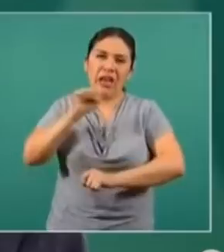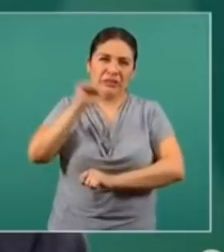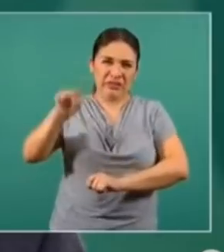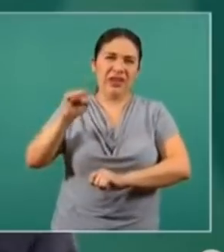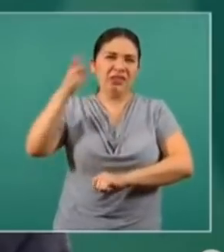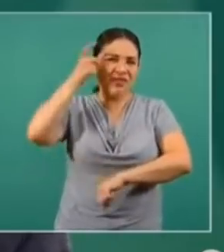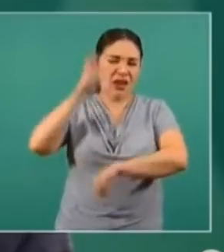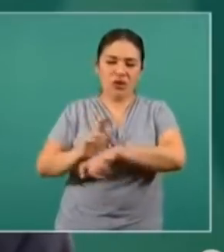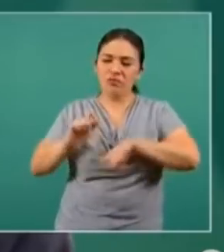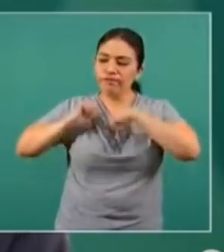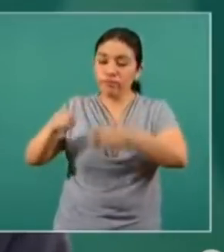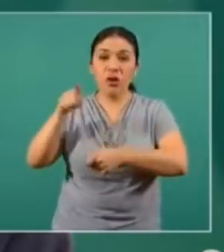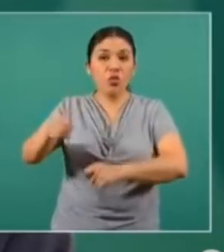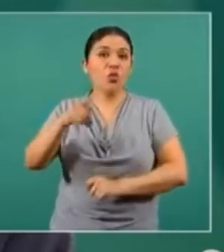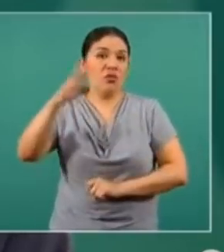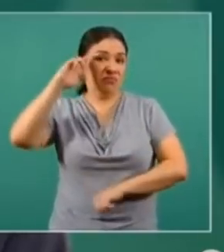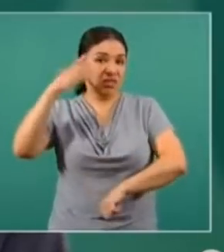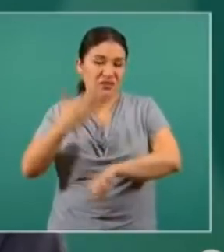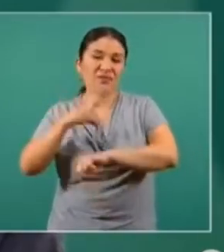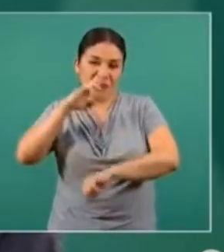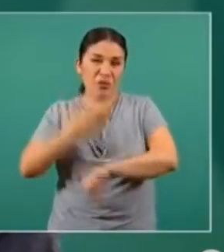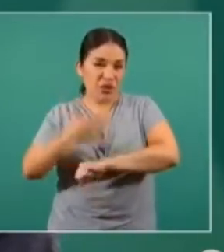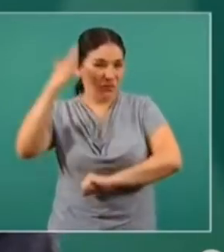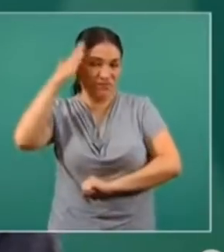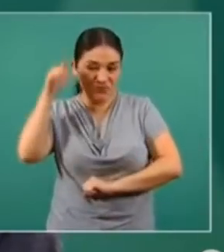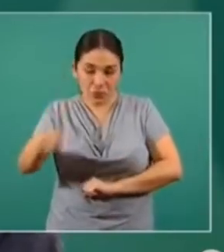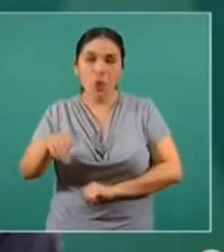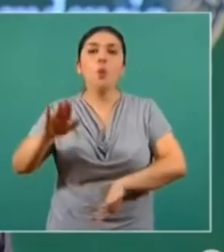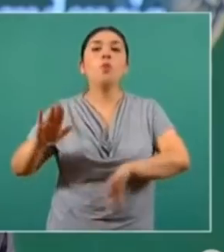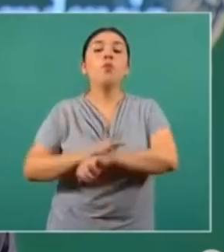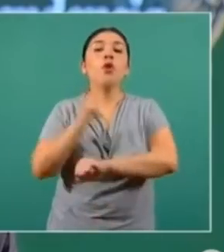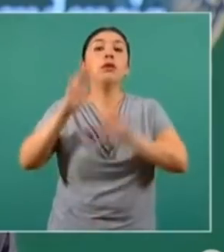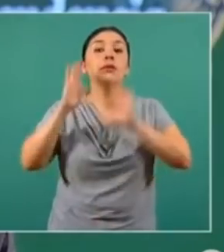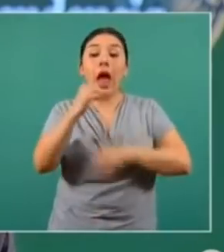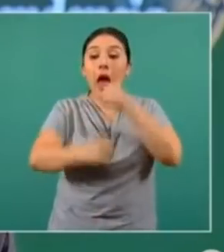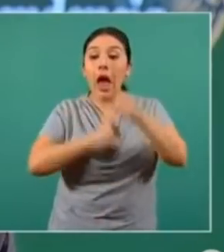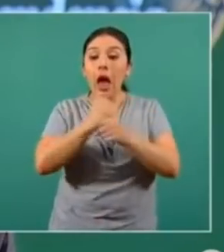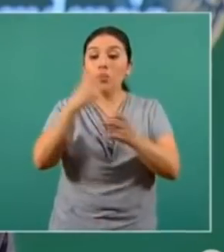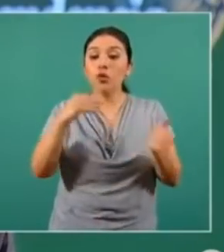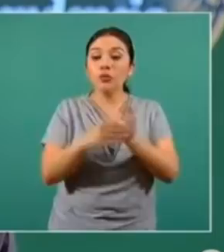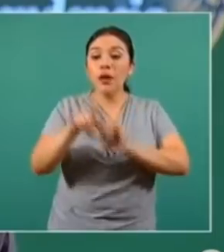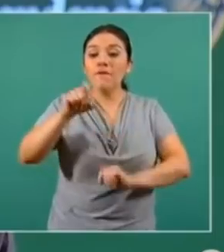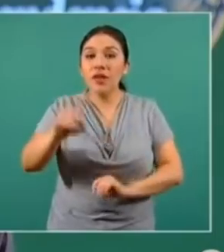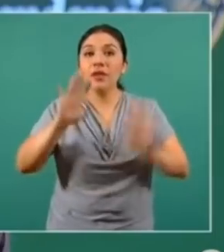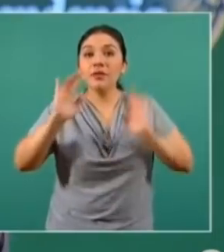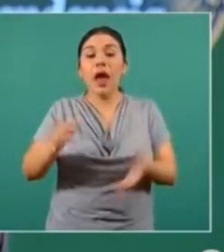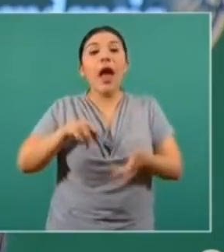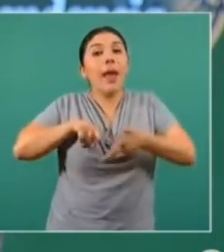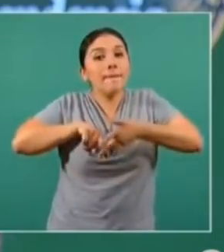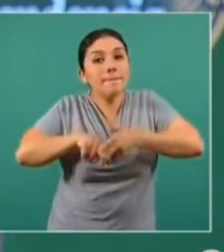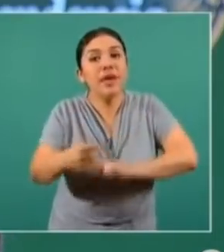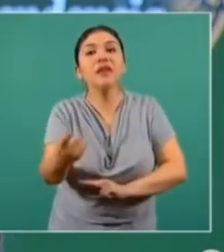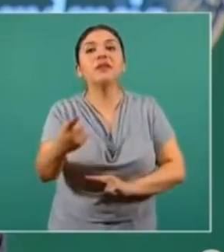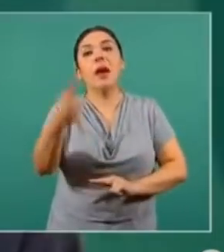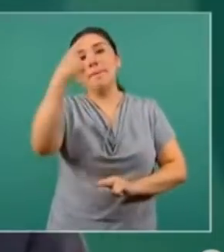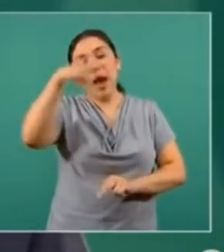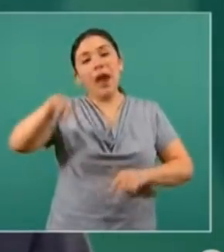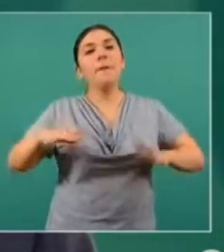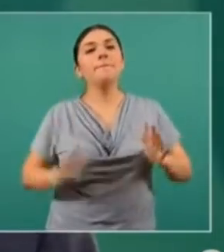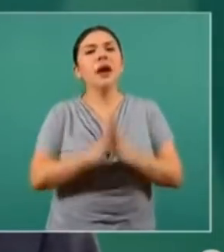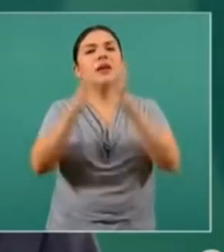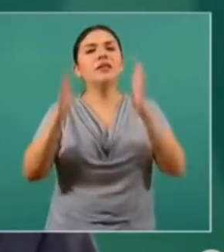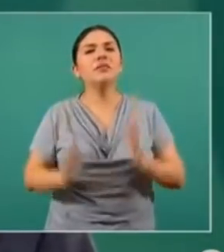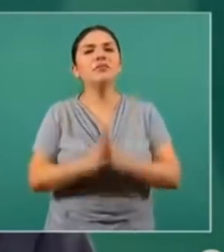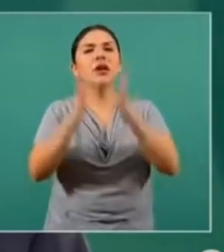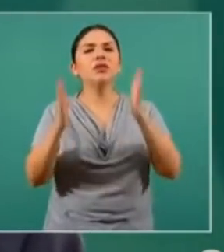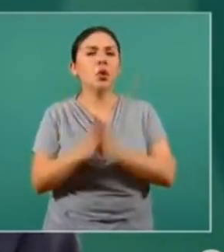Salud como el vocero técnico, dado que ya en 2020 habíamos iniciado también la